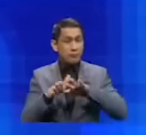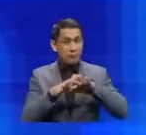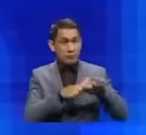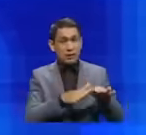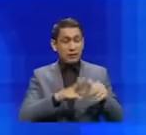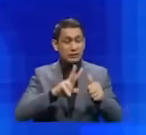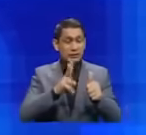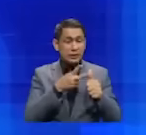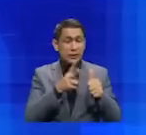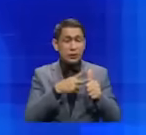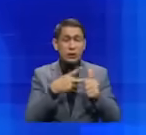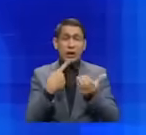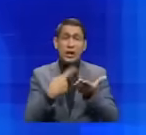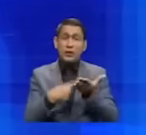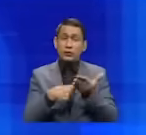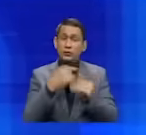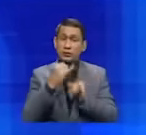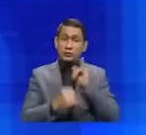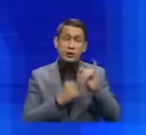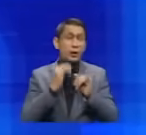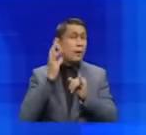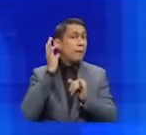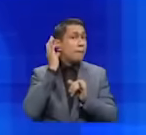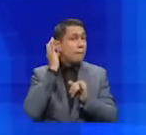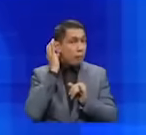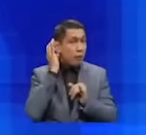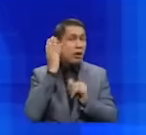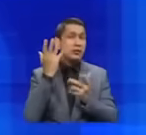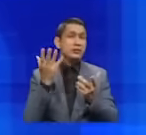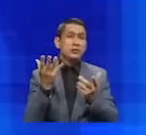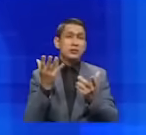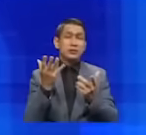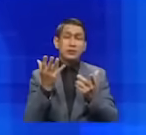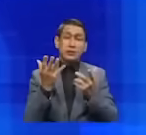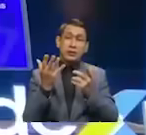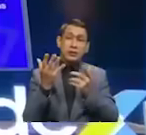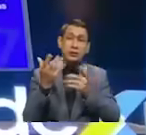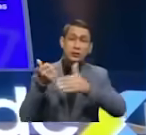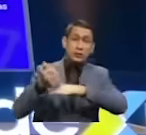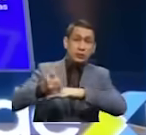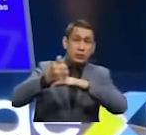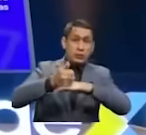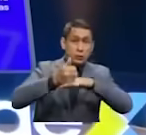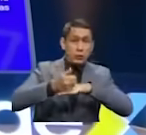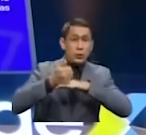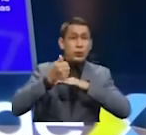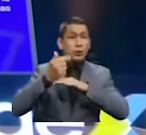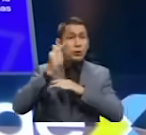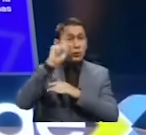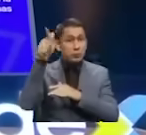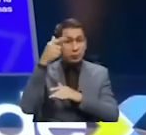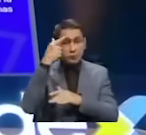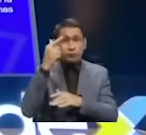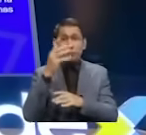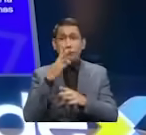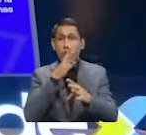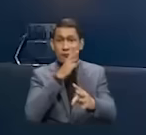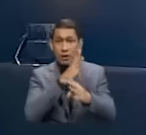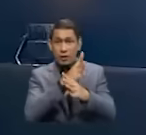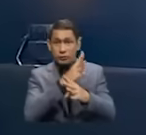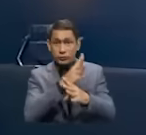Congreso Internacional Mujeres en el Comercio Exterior, la canciller Gabriela Sommerfeld destacó la importancia